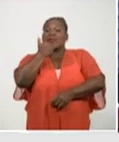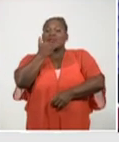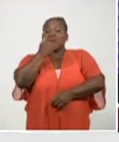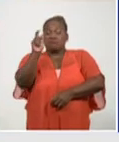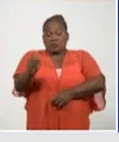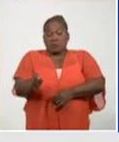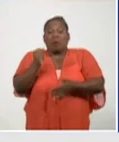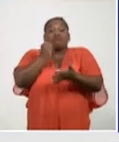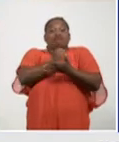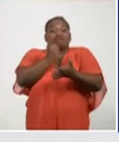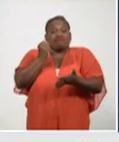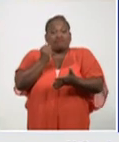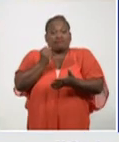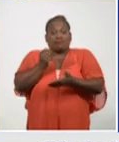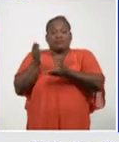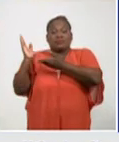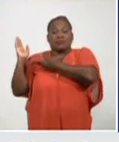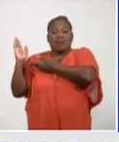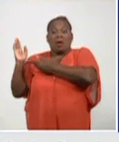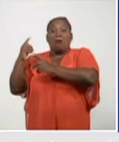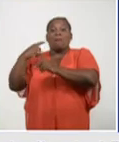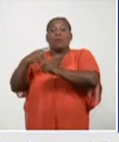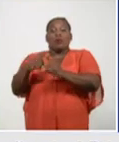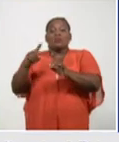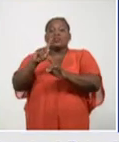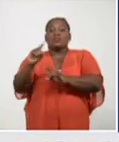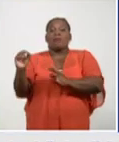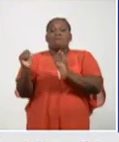confirmados por 100.000 habitantes,